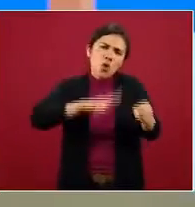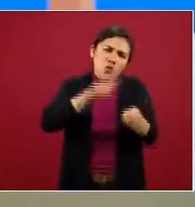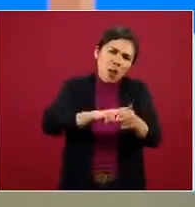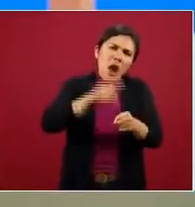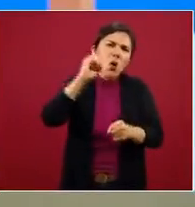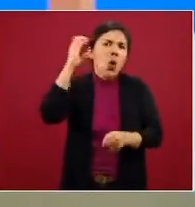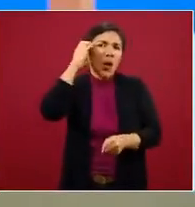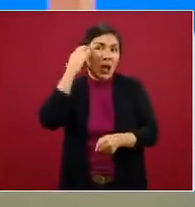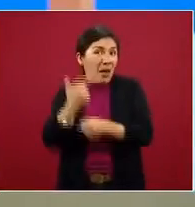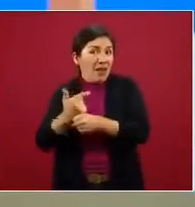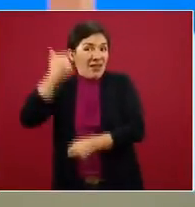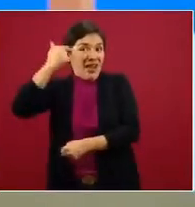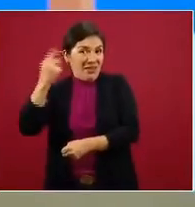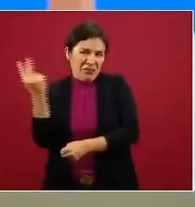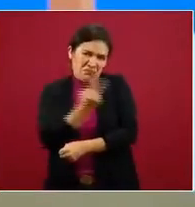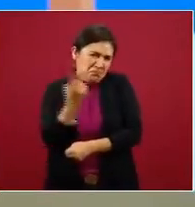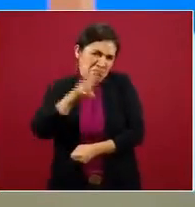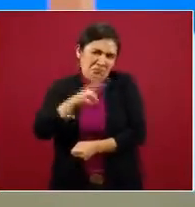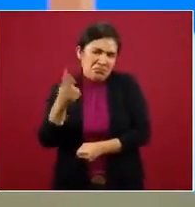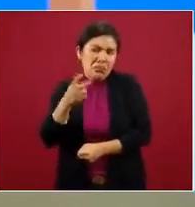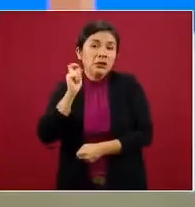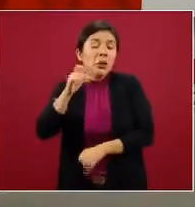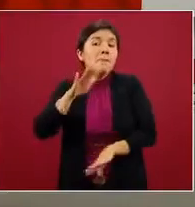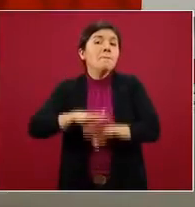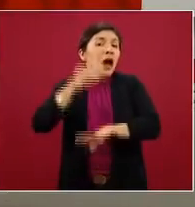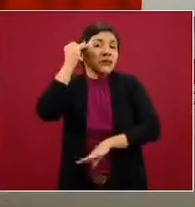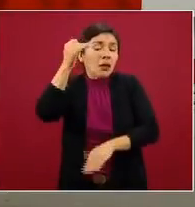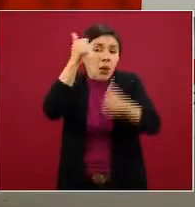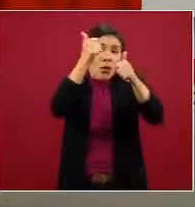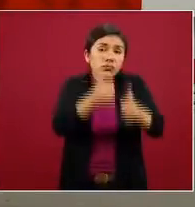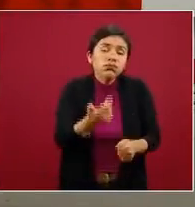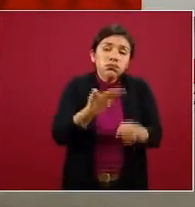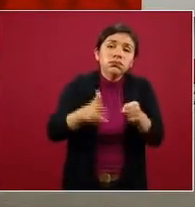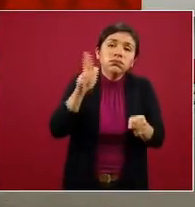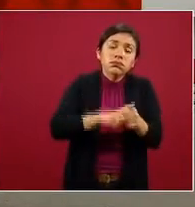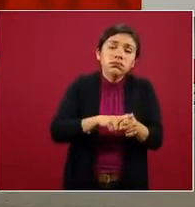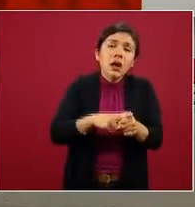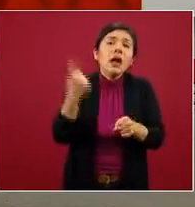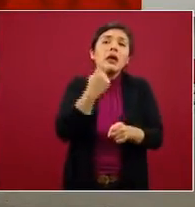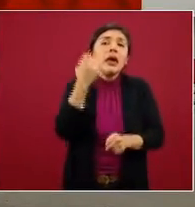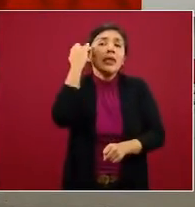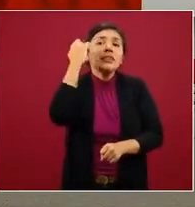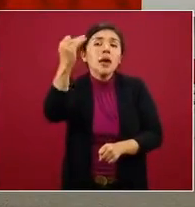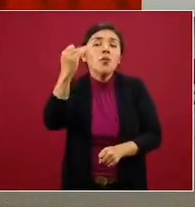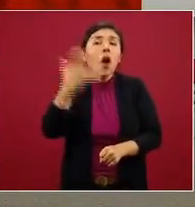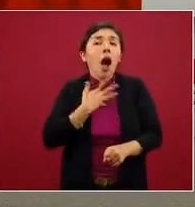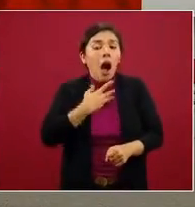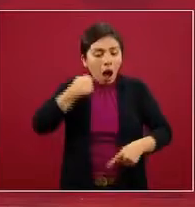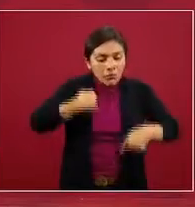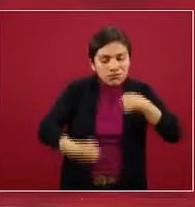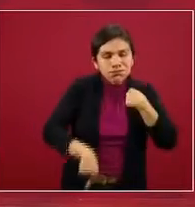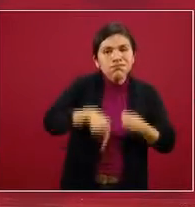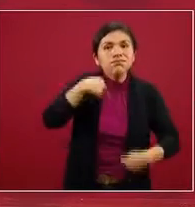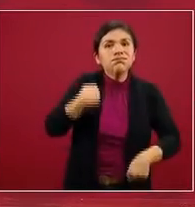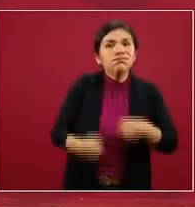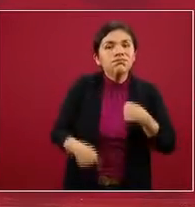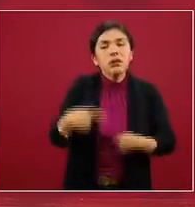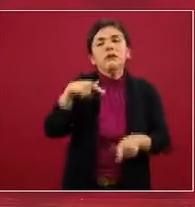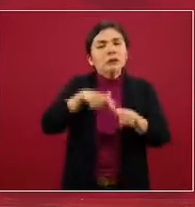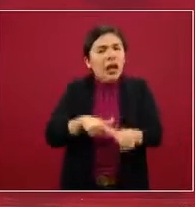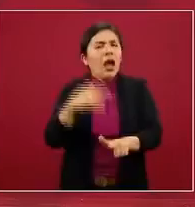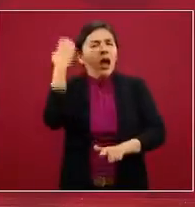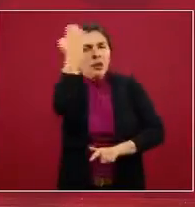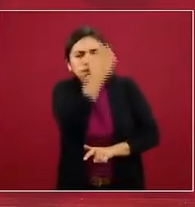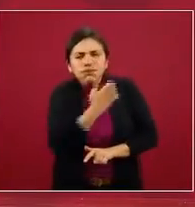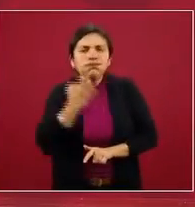en terapia intensiva, es mayor al tiempo en que el virus puede estar todavía viable en estas